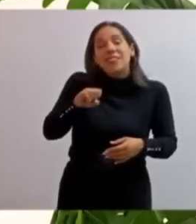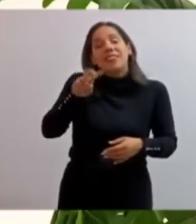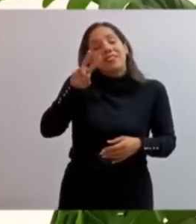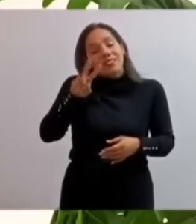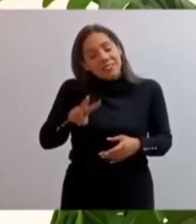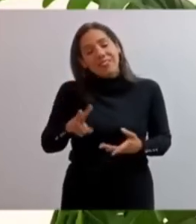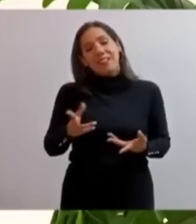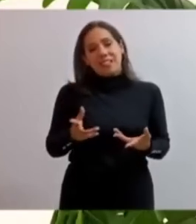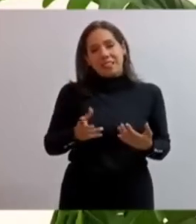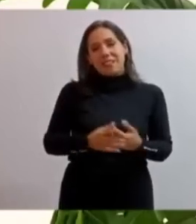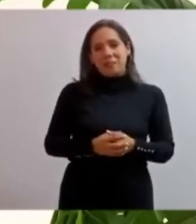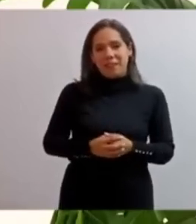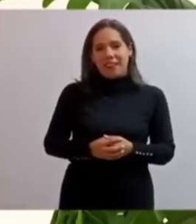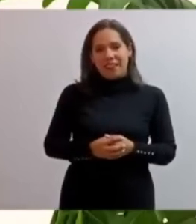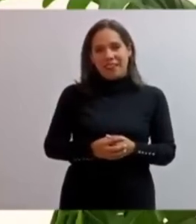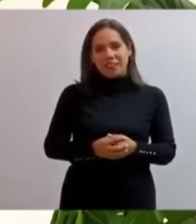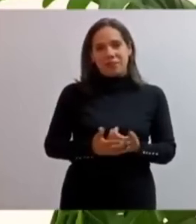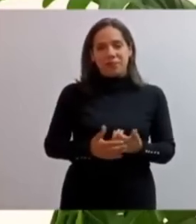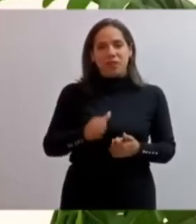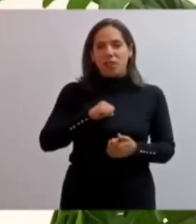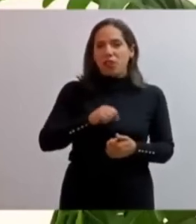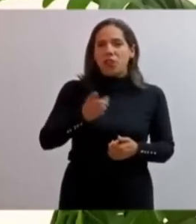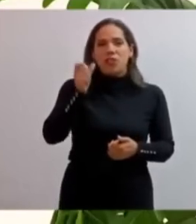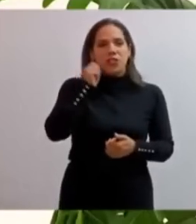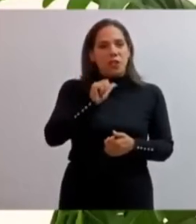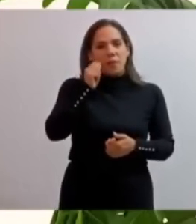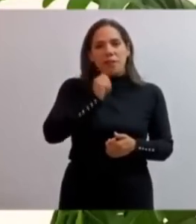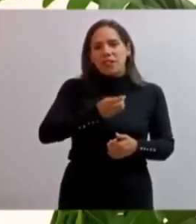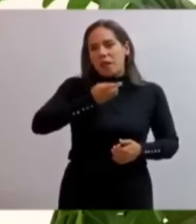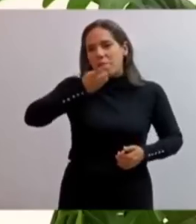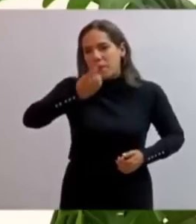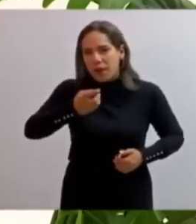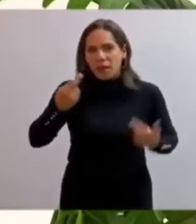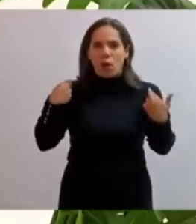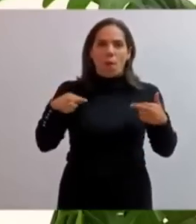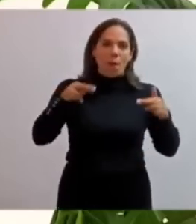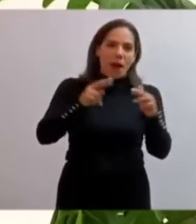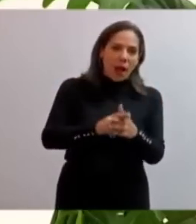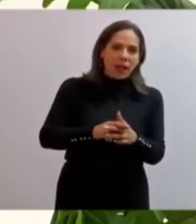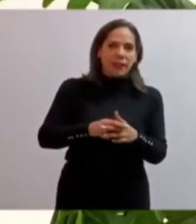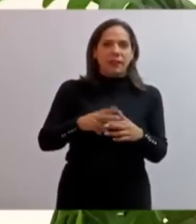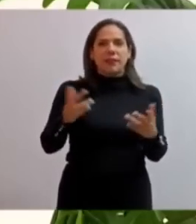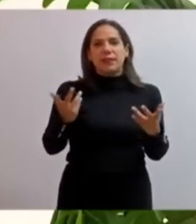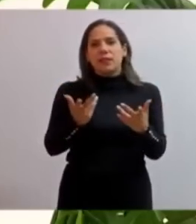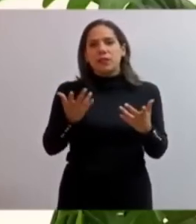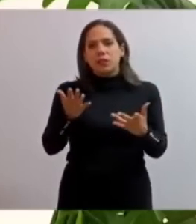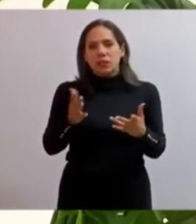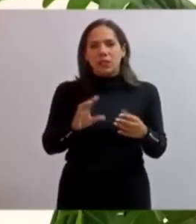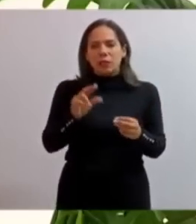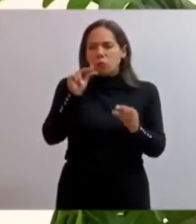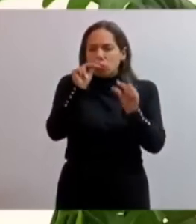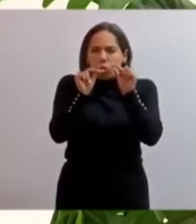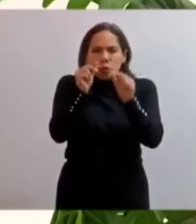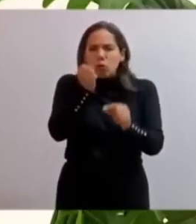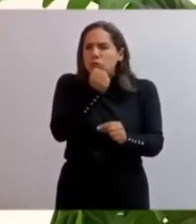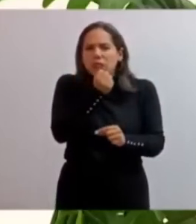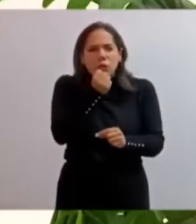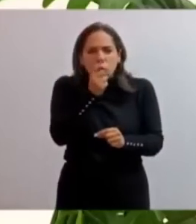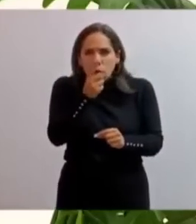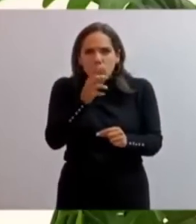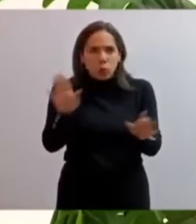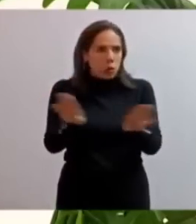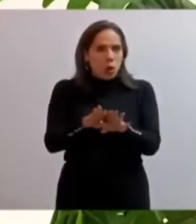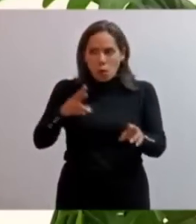yo he dicho permanentemente es, los maestros tenemos fracciones de segundo para reaccionar.